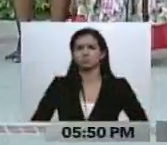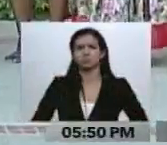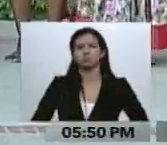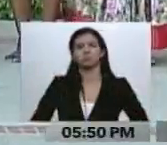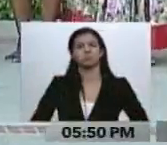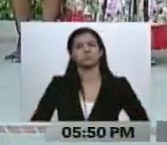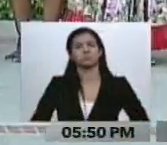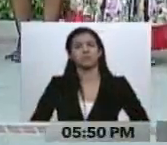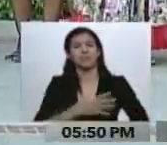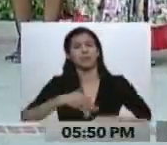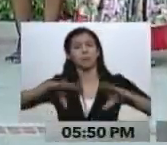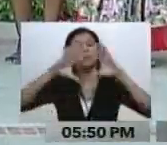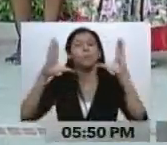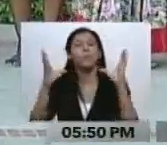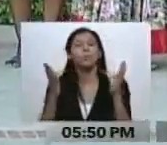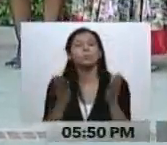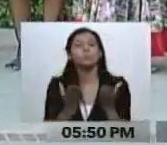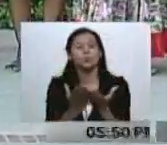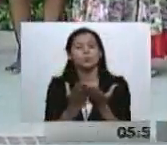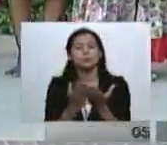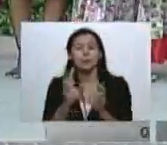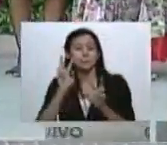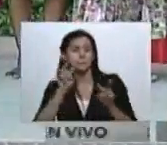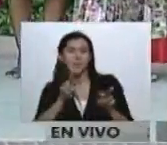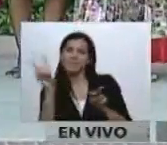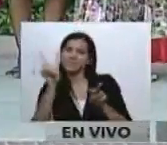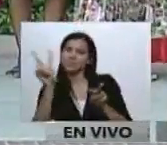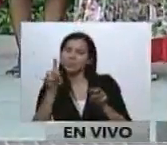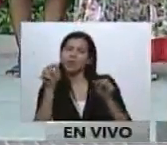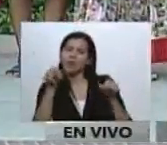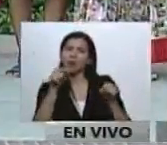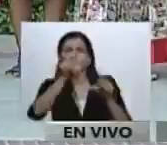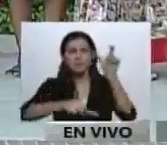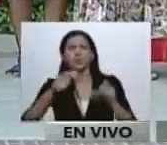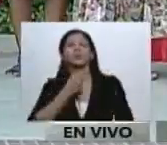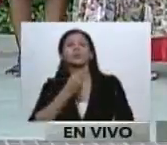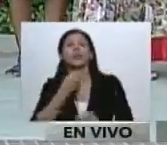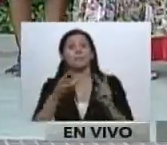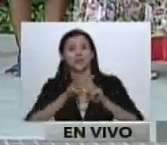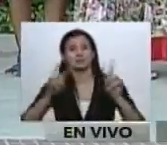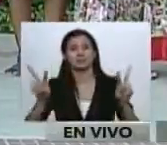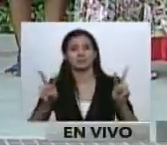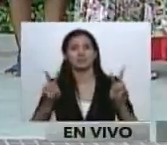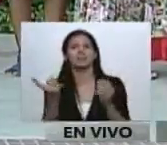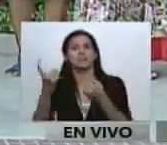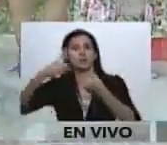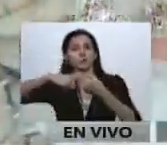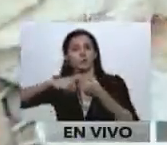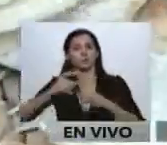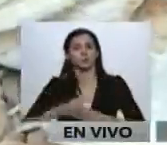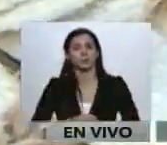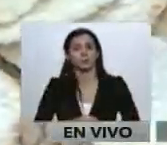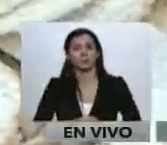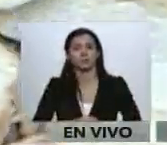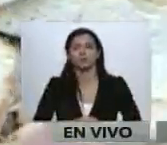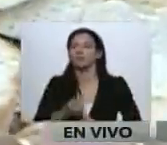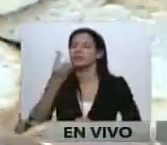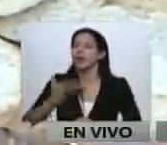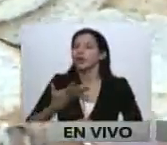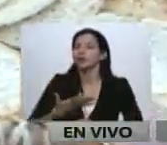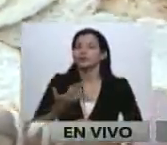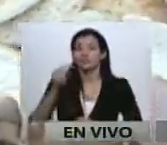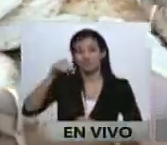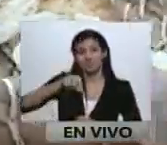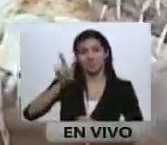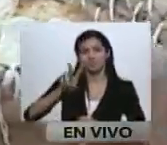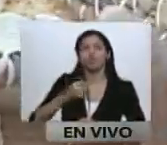Queremos que el mundo nos reconozca como gente de paz, de inclusión, que valora lo hermoso de